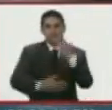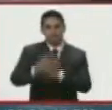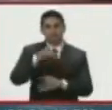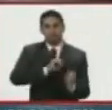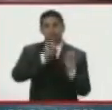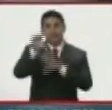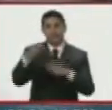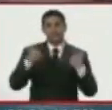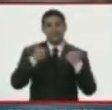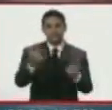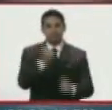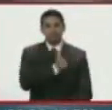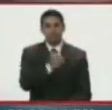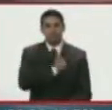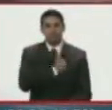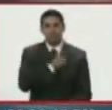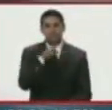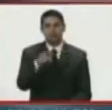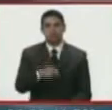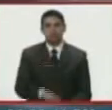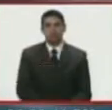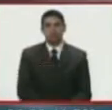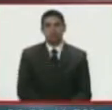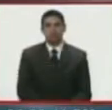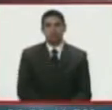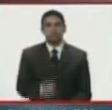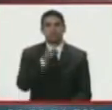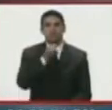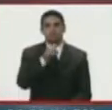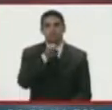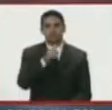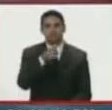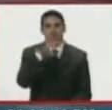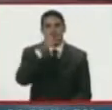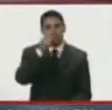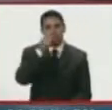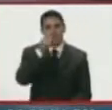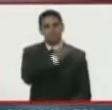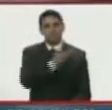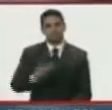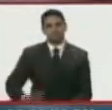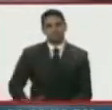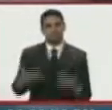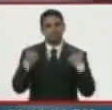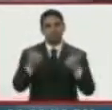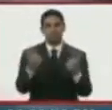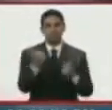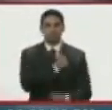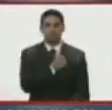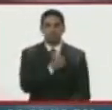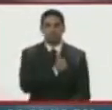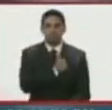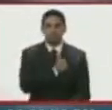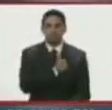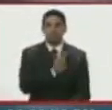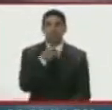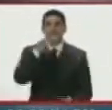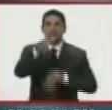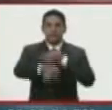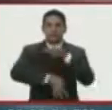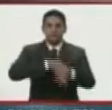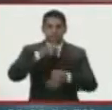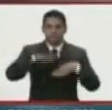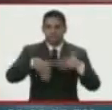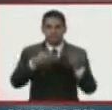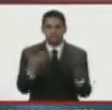trasladaron acá a Salud Chacao. Para mayor información, nosotros vamos a hablar con el presidente de Salud Chacao, Jorge Hernández, para que nos hable sobre